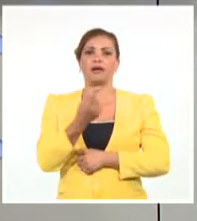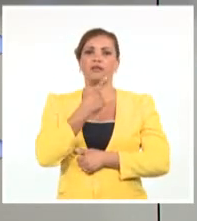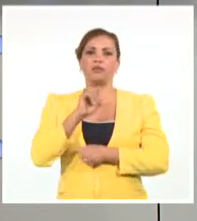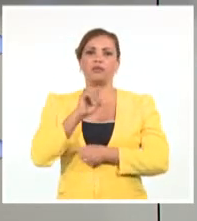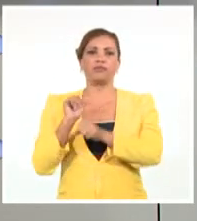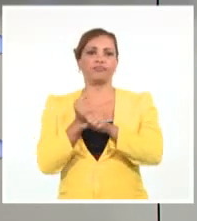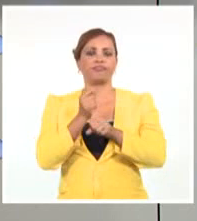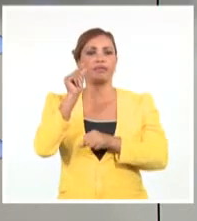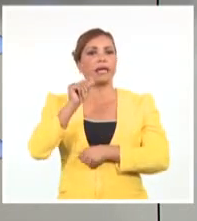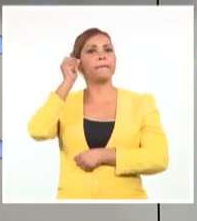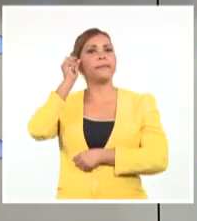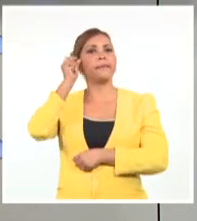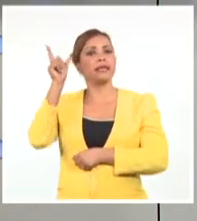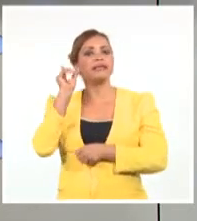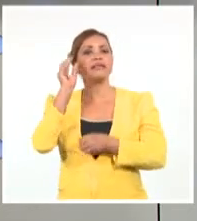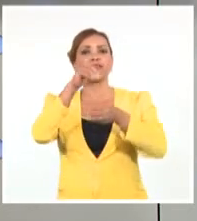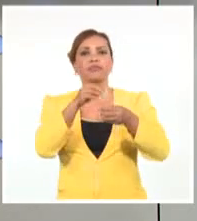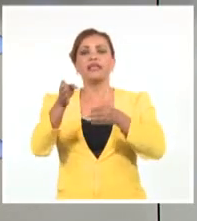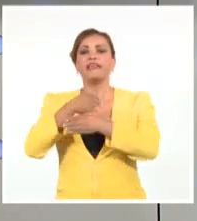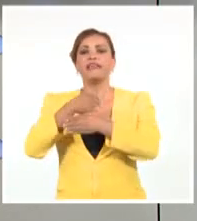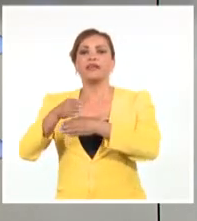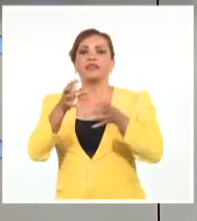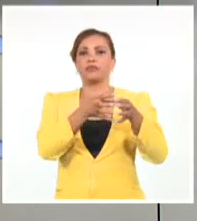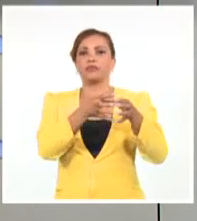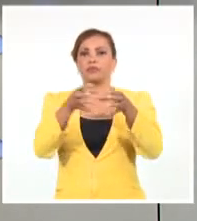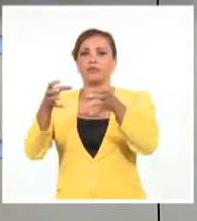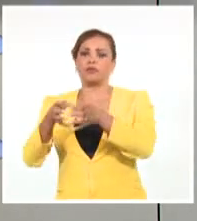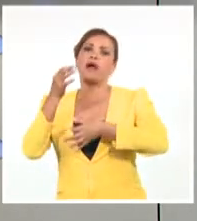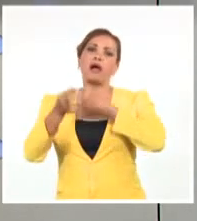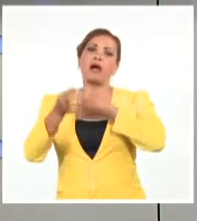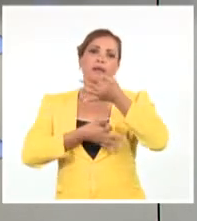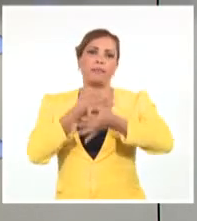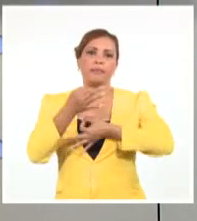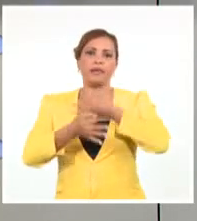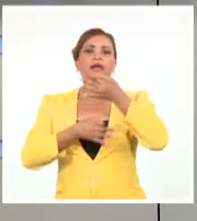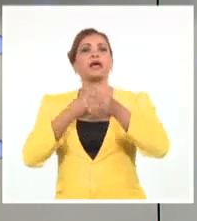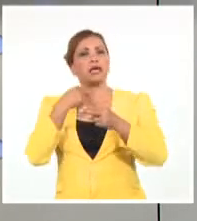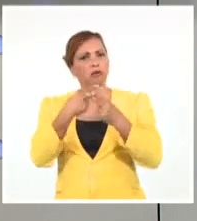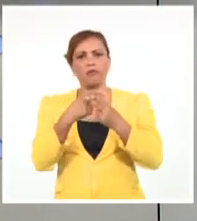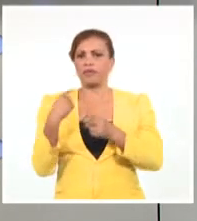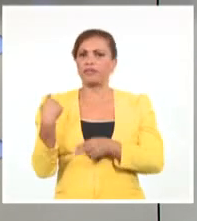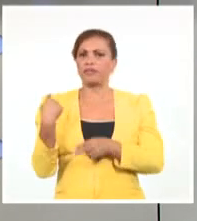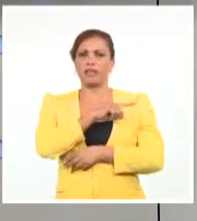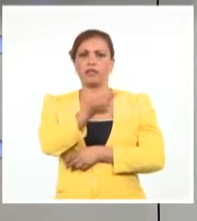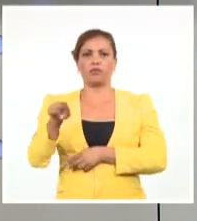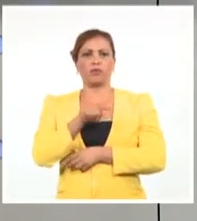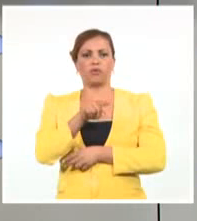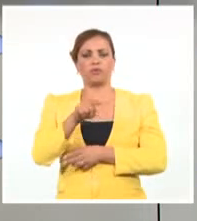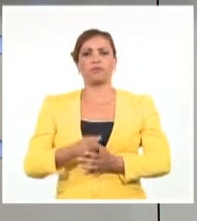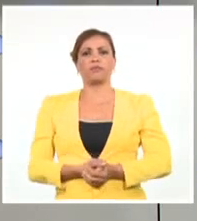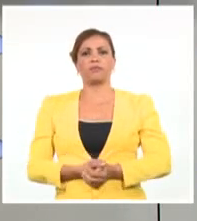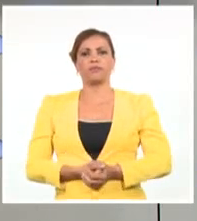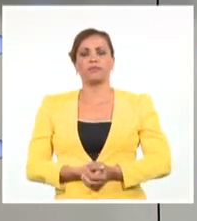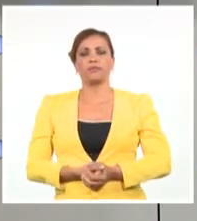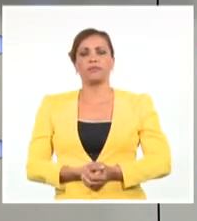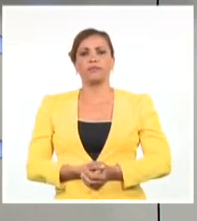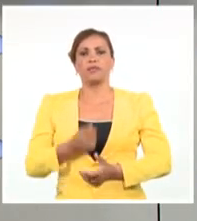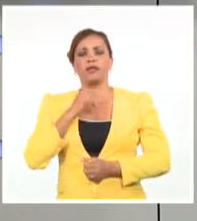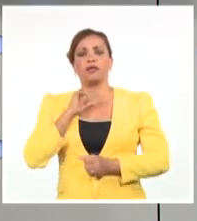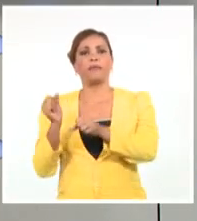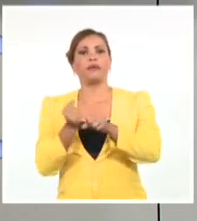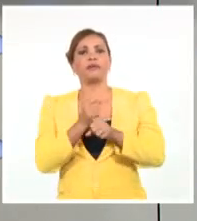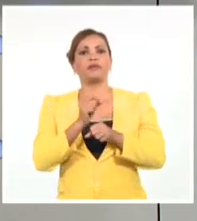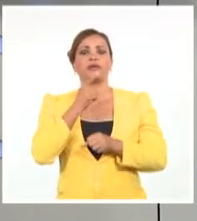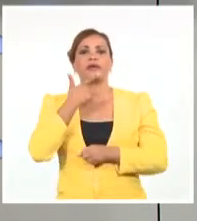con experiencias en diversas ligas, aunque manifestó su plena confianza en cada uno de ellos. Los estelares peloteros Alfredo Despaine